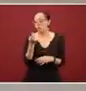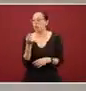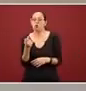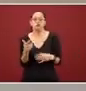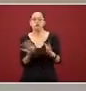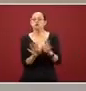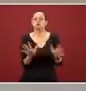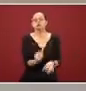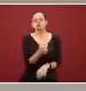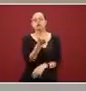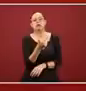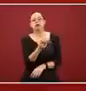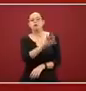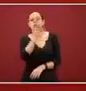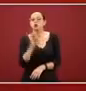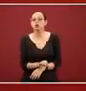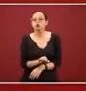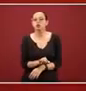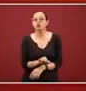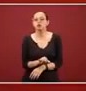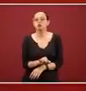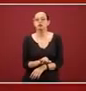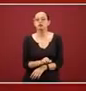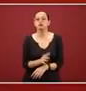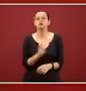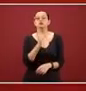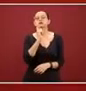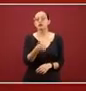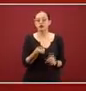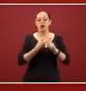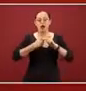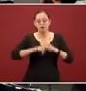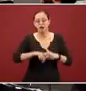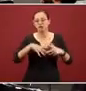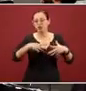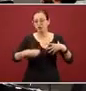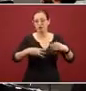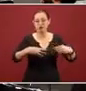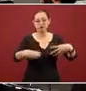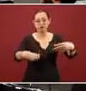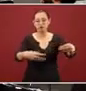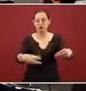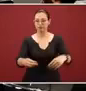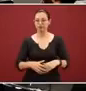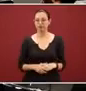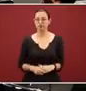sino nos indica que vamos empezando en la epidemia.